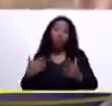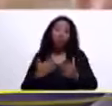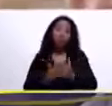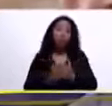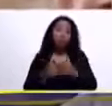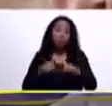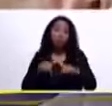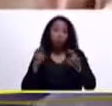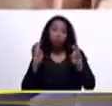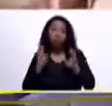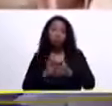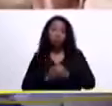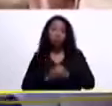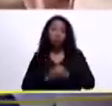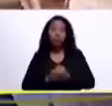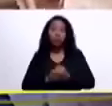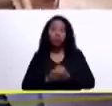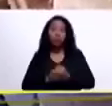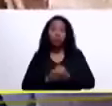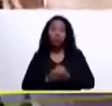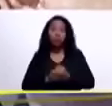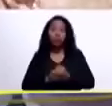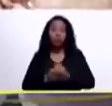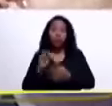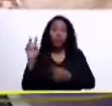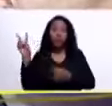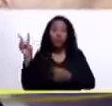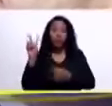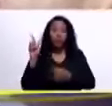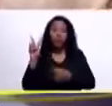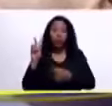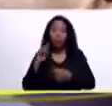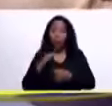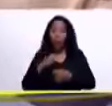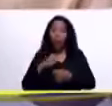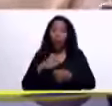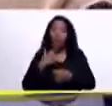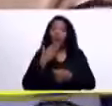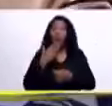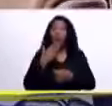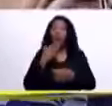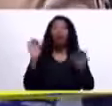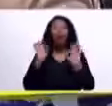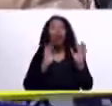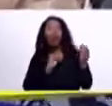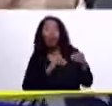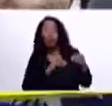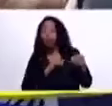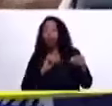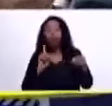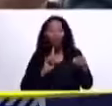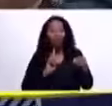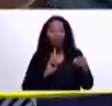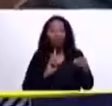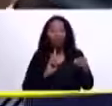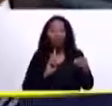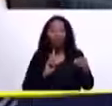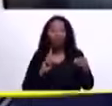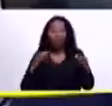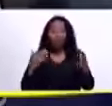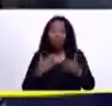tiempo. Venezuela no puede amanecer sin un acuerdo, y todo habrá que pactarlo por largo